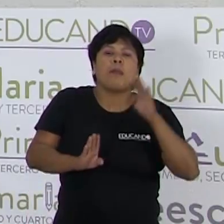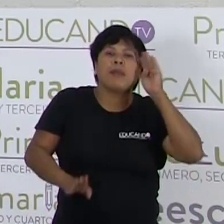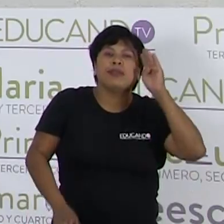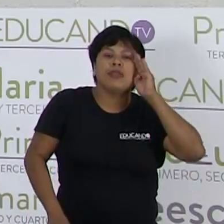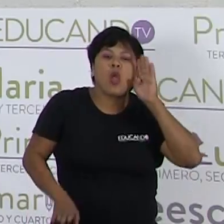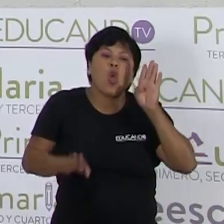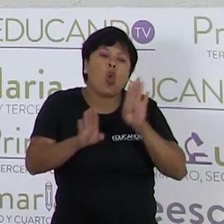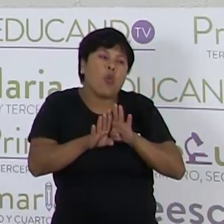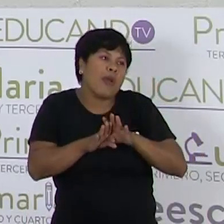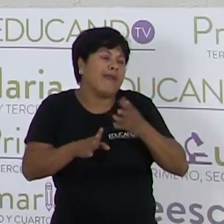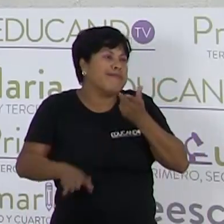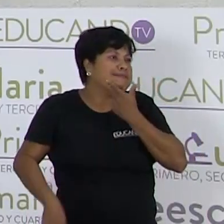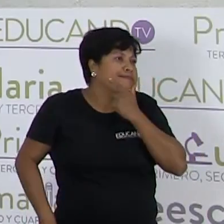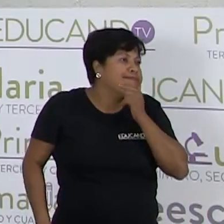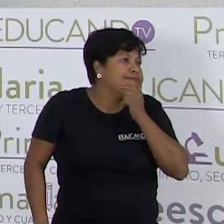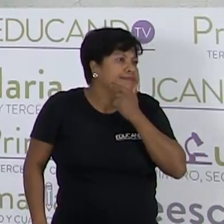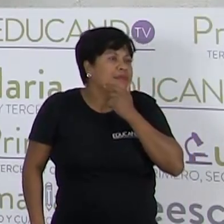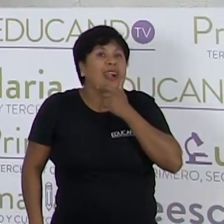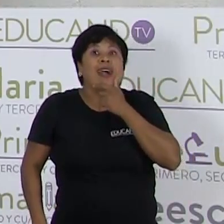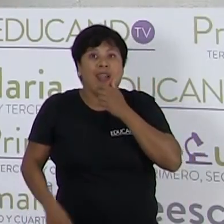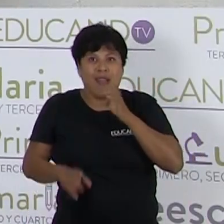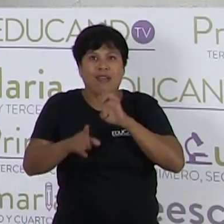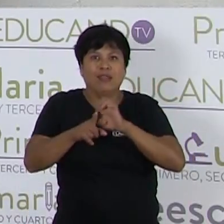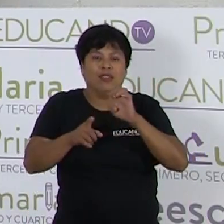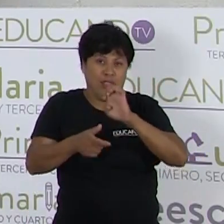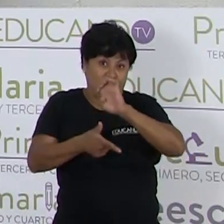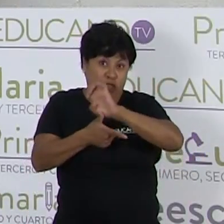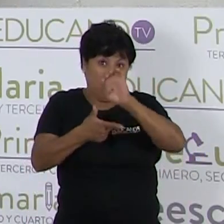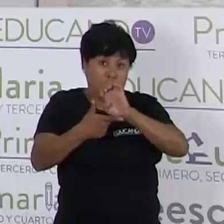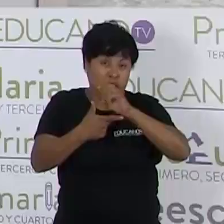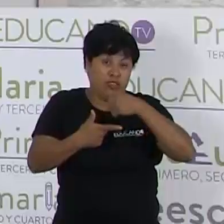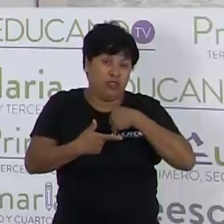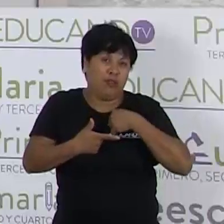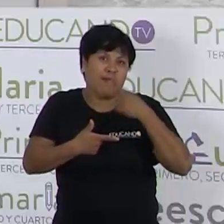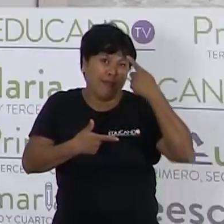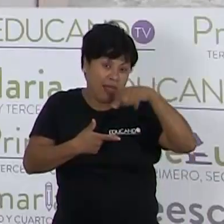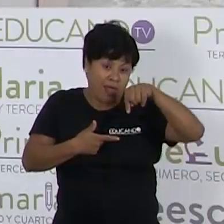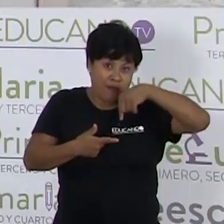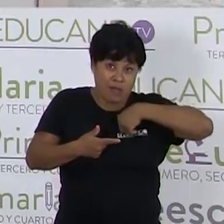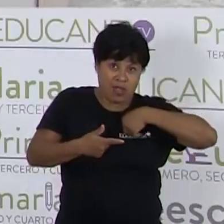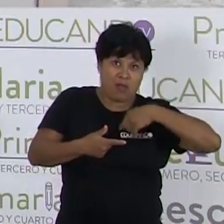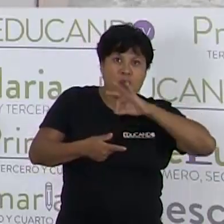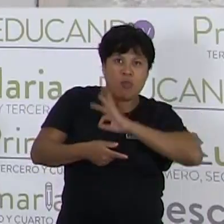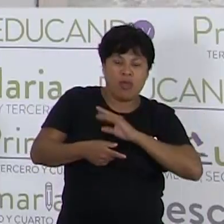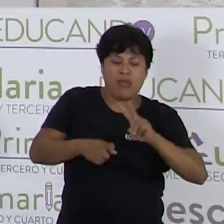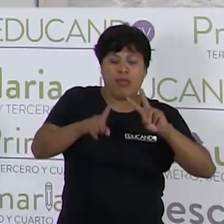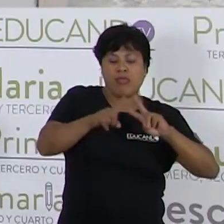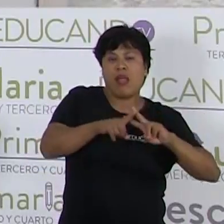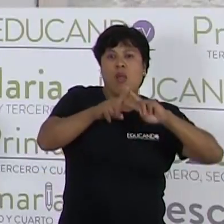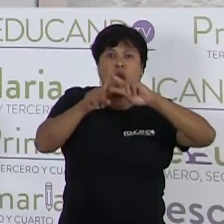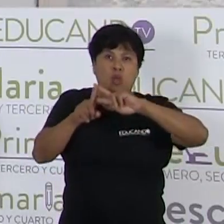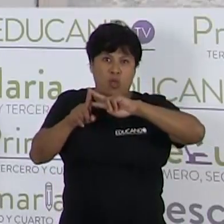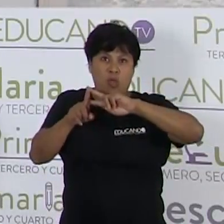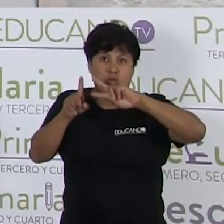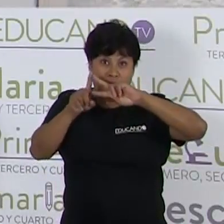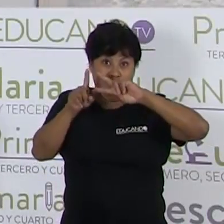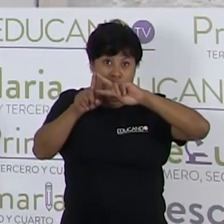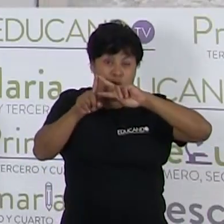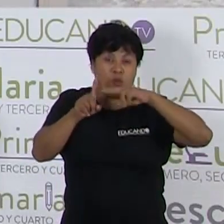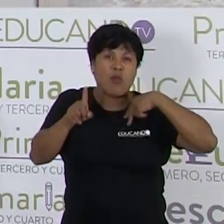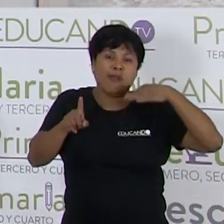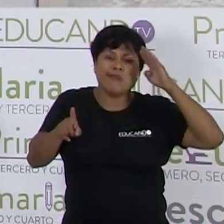cómo le vamos a hacer. Entonces, pues yo digo, bueno, para que me salga un triángulo, pues sí lo tengo que